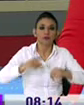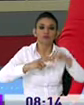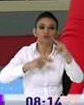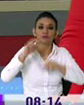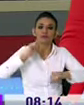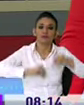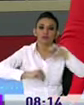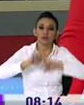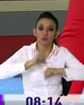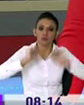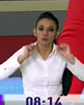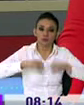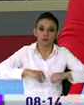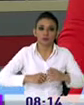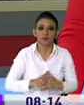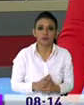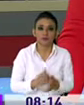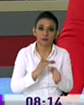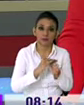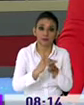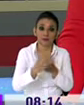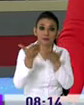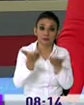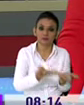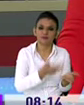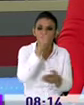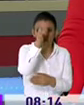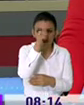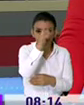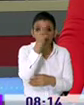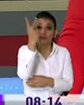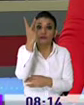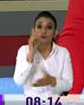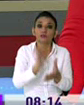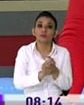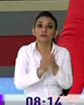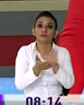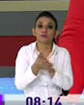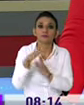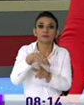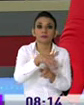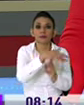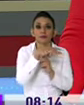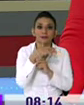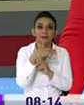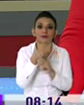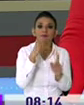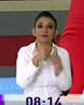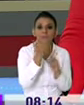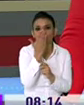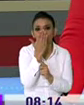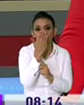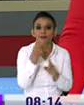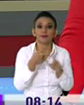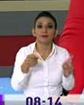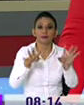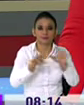laboratorios tecnológicos. La invitación es este domingo 12 de noviembre en el Parque de la Carolina desde las